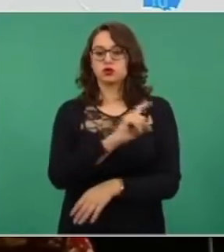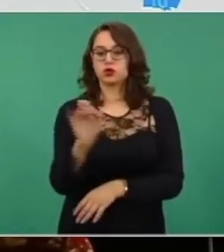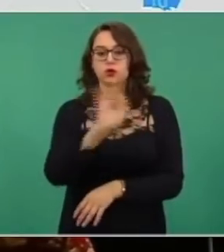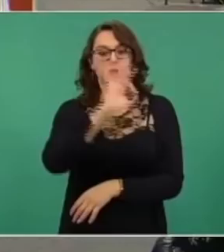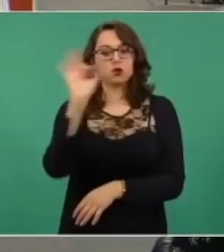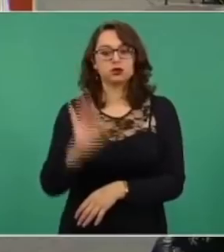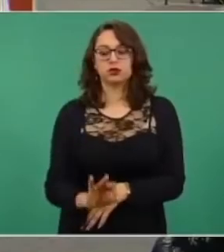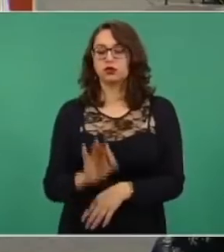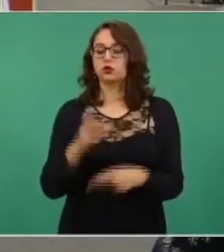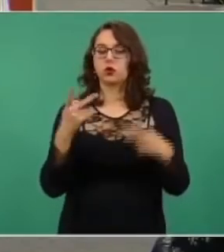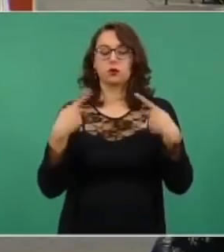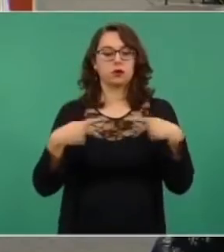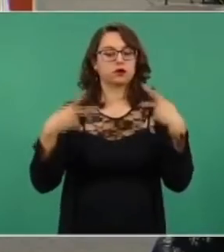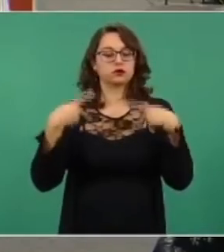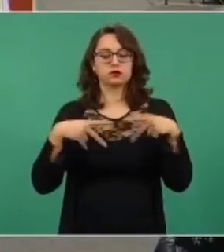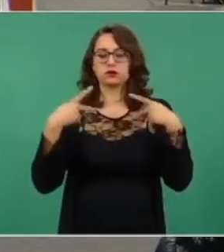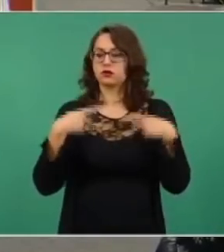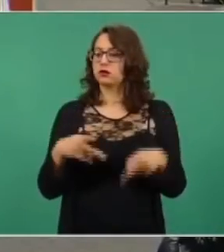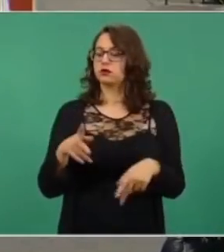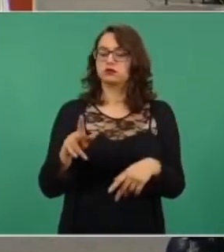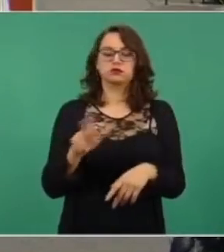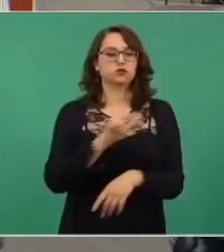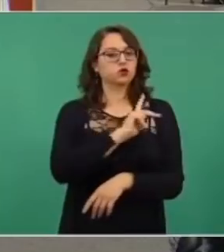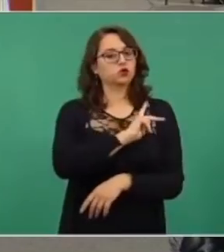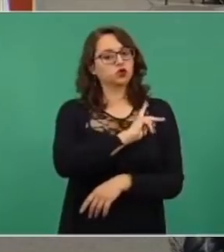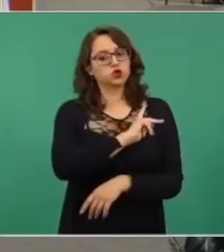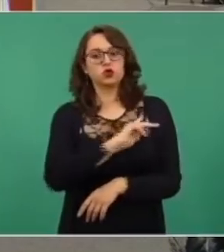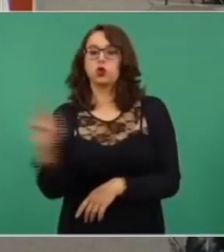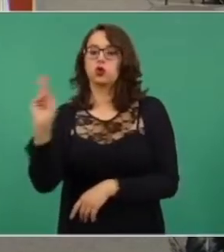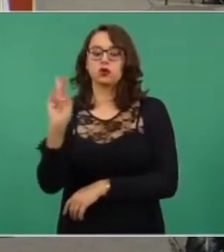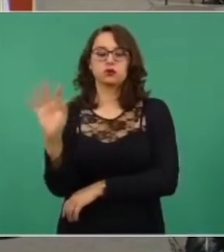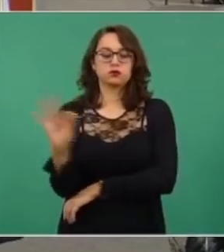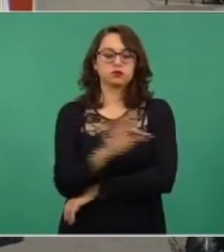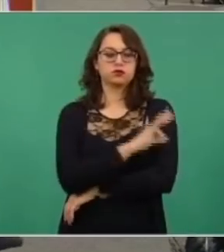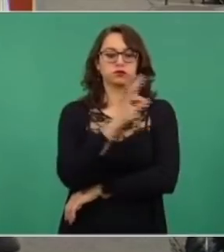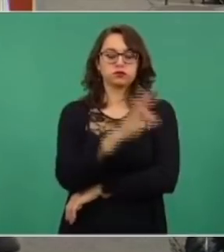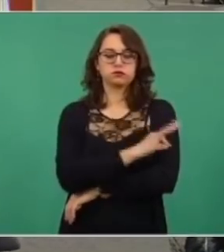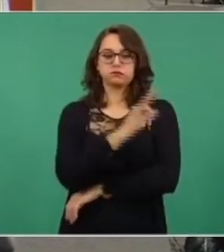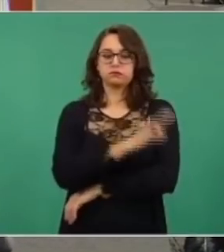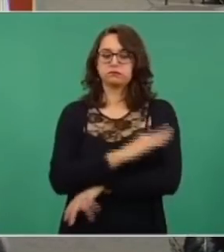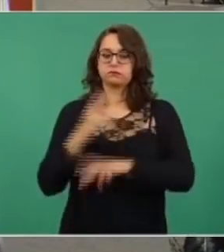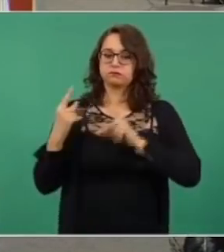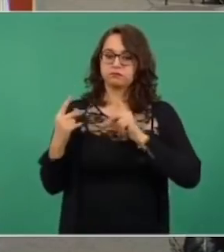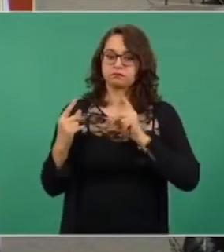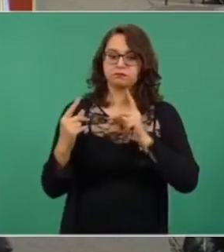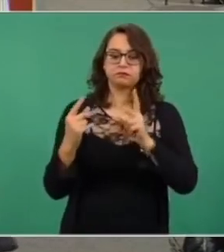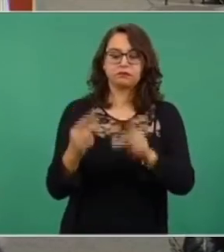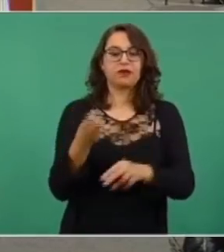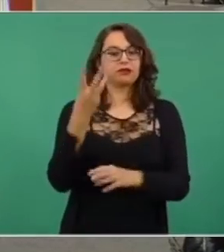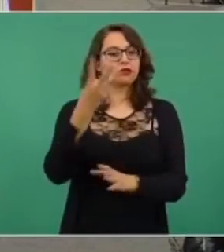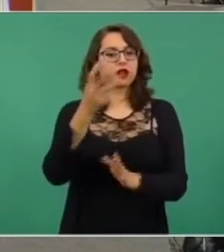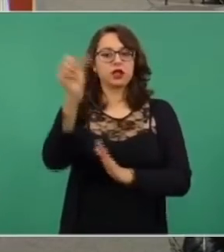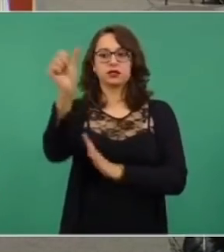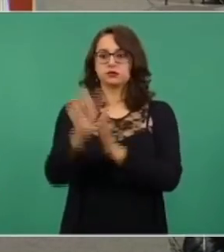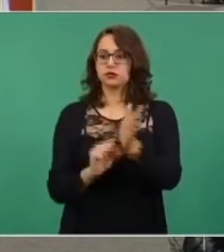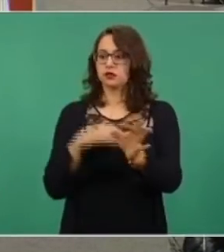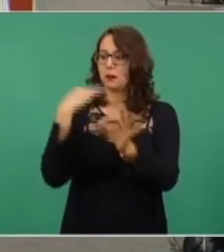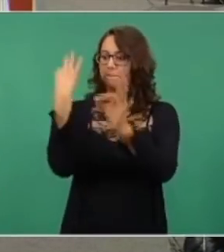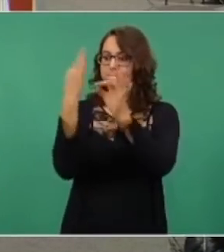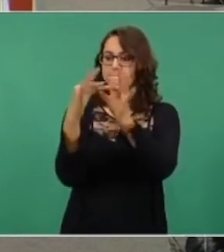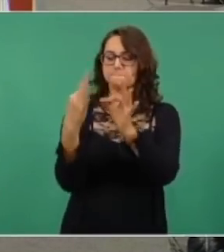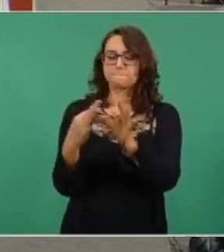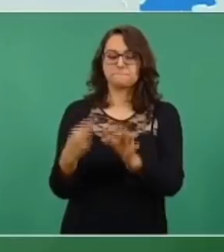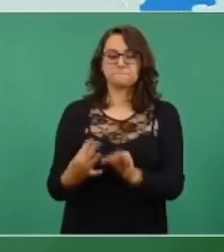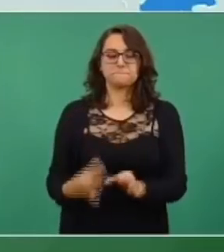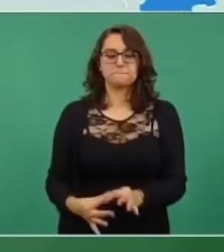la población, en todos, porque se hicieron en poco tiempo, en 3 meses, la cobertura de